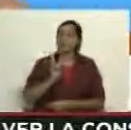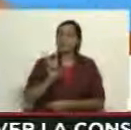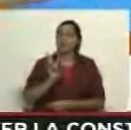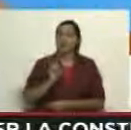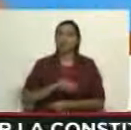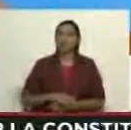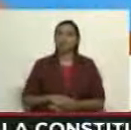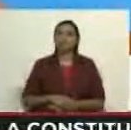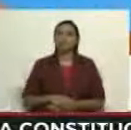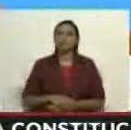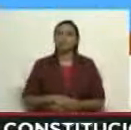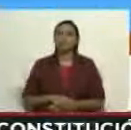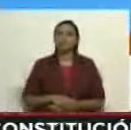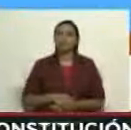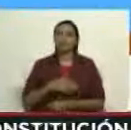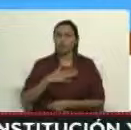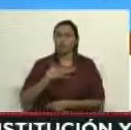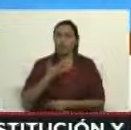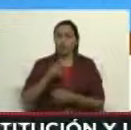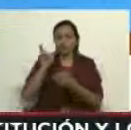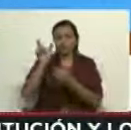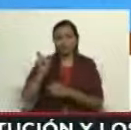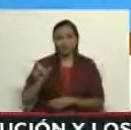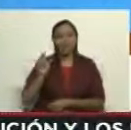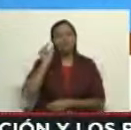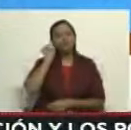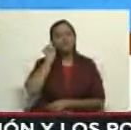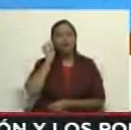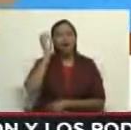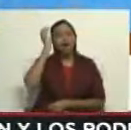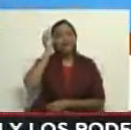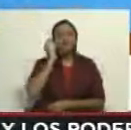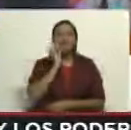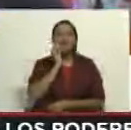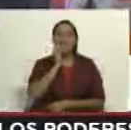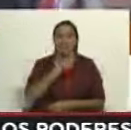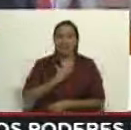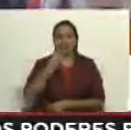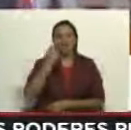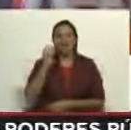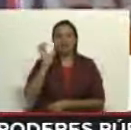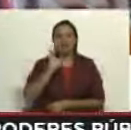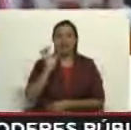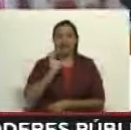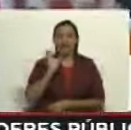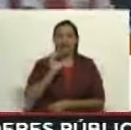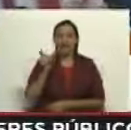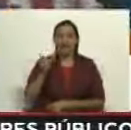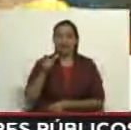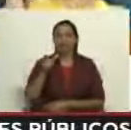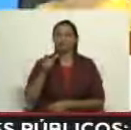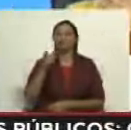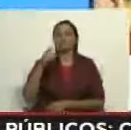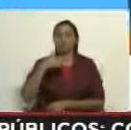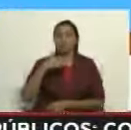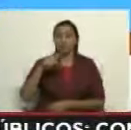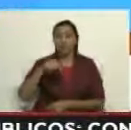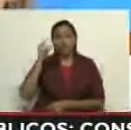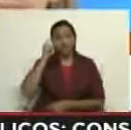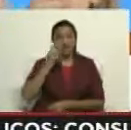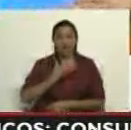es nuestra almiranta en jefa, Carmen Meléndez, combativa mujer, hoy alcaldesa de